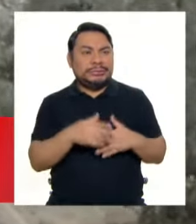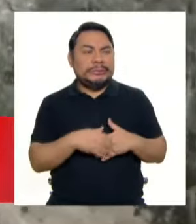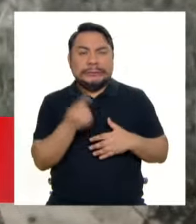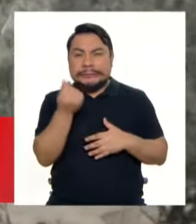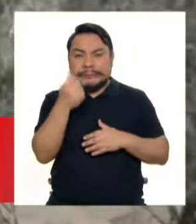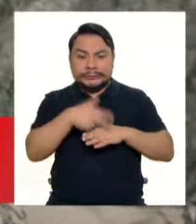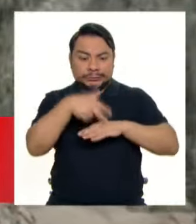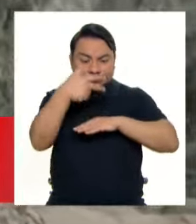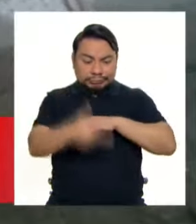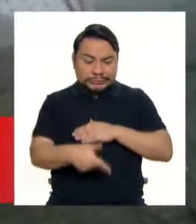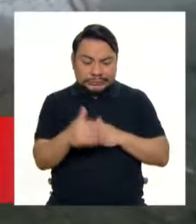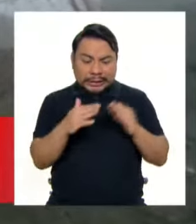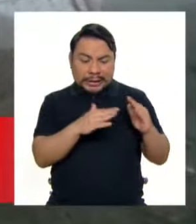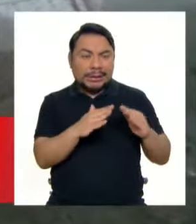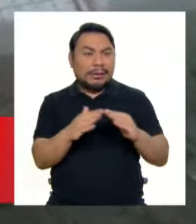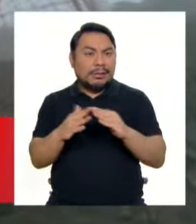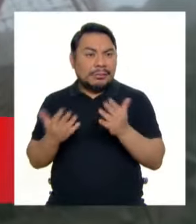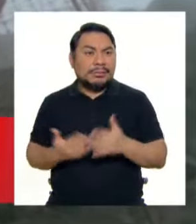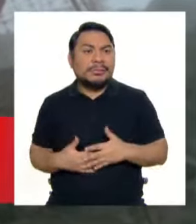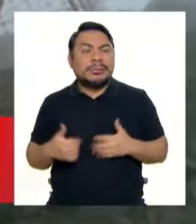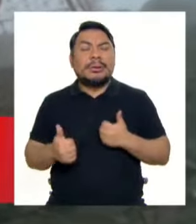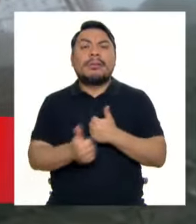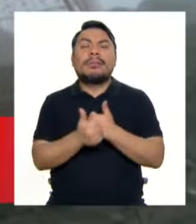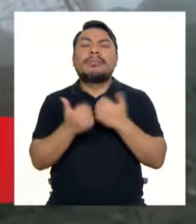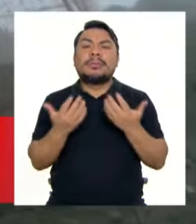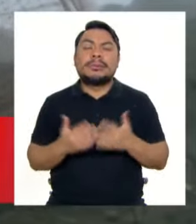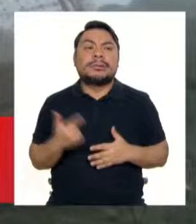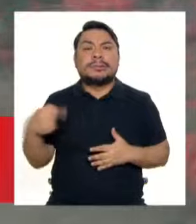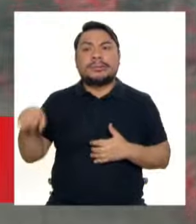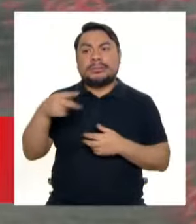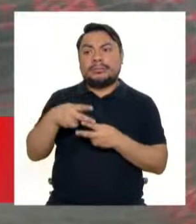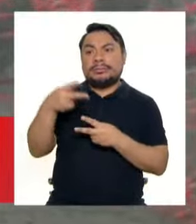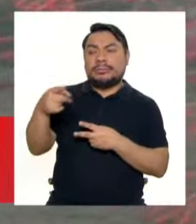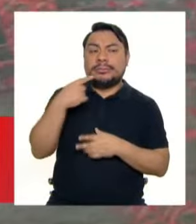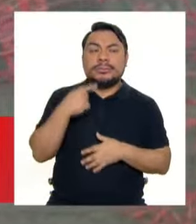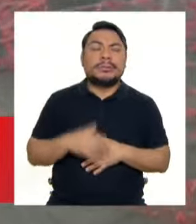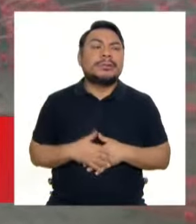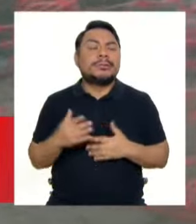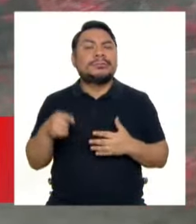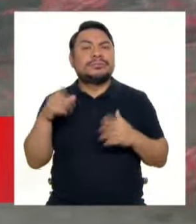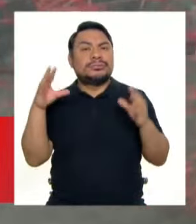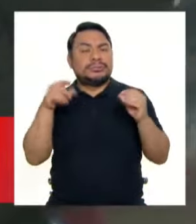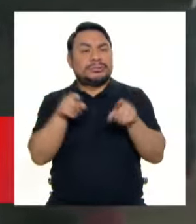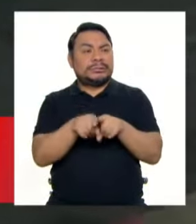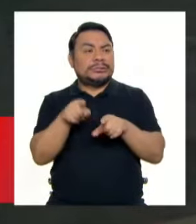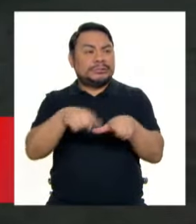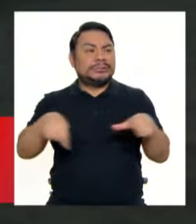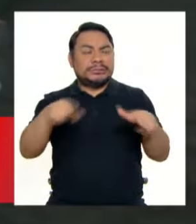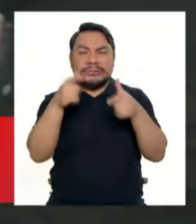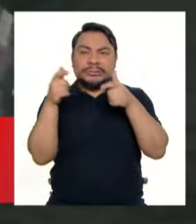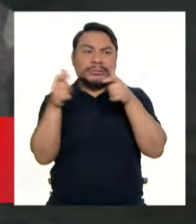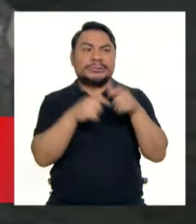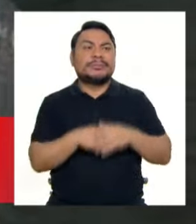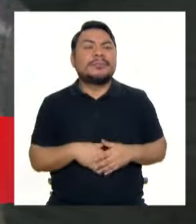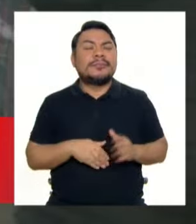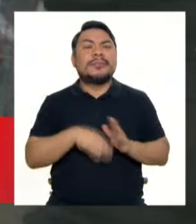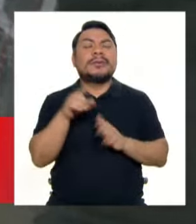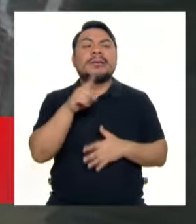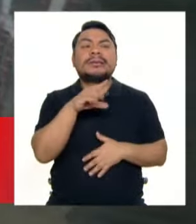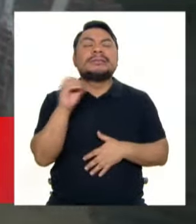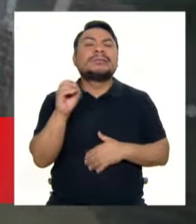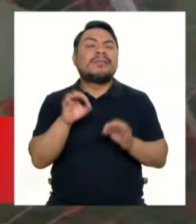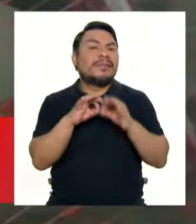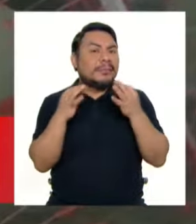de caer sobre varias casas ante este peligro Los vecinos pasaron la noche en vigilia son más de 100